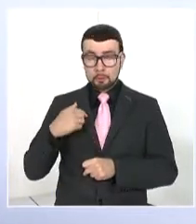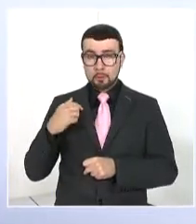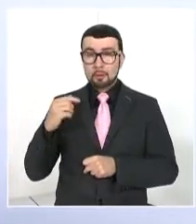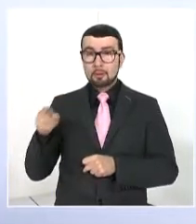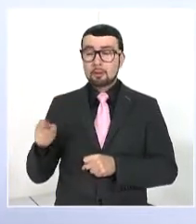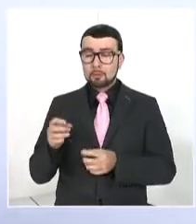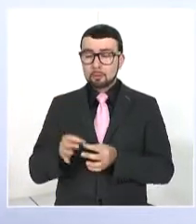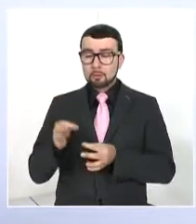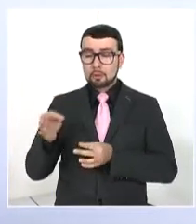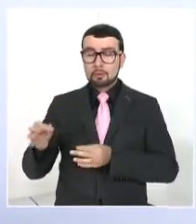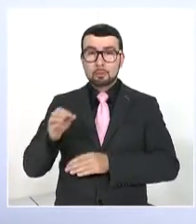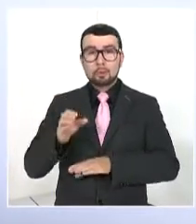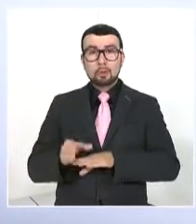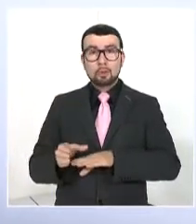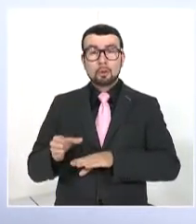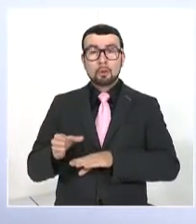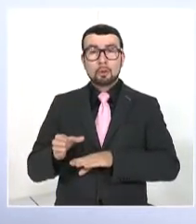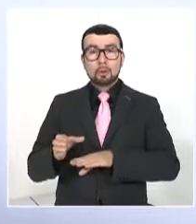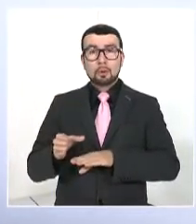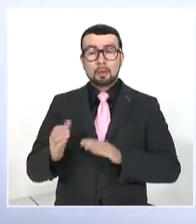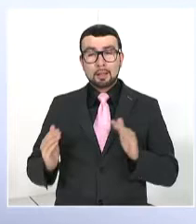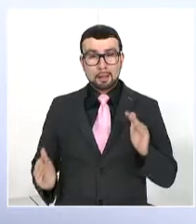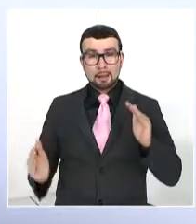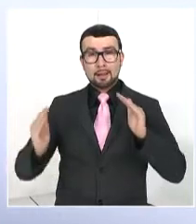eso, Semana Santa, eso